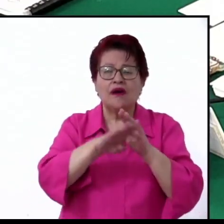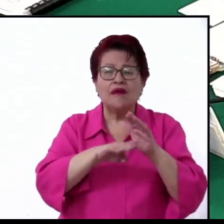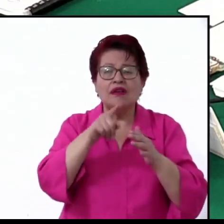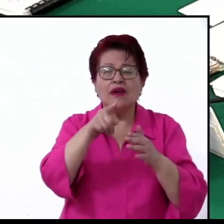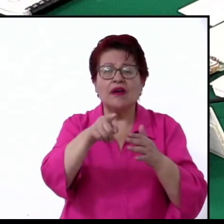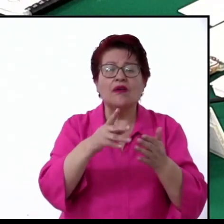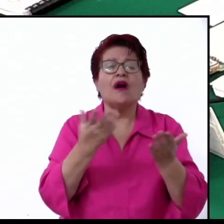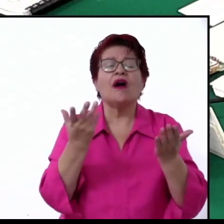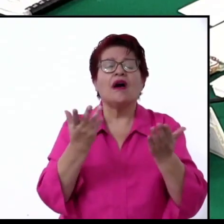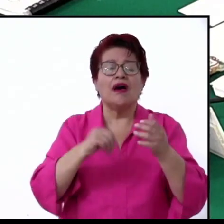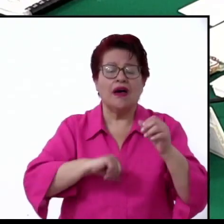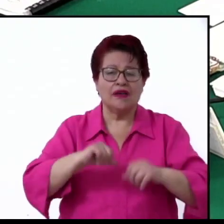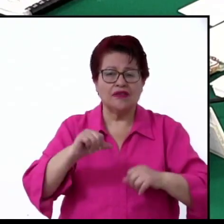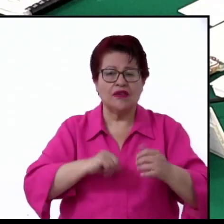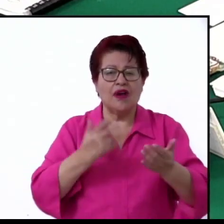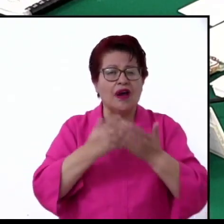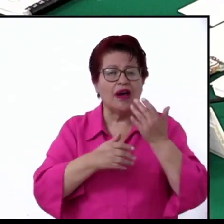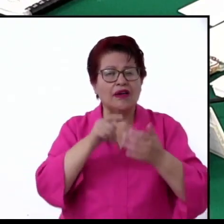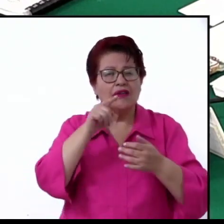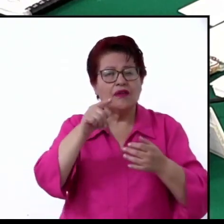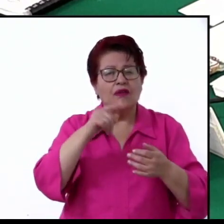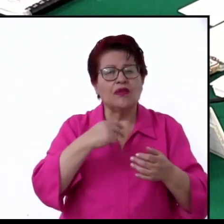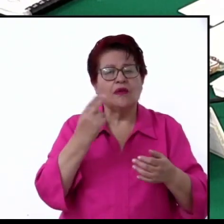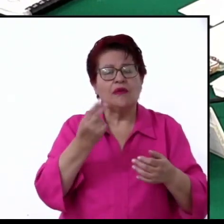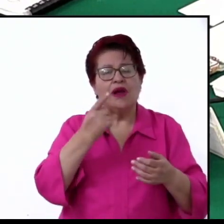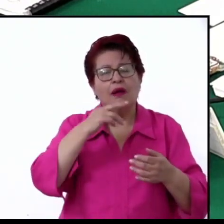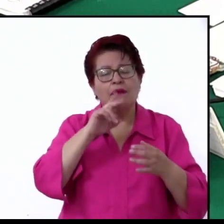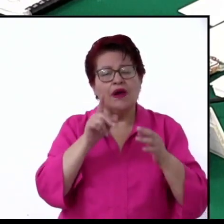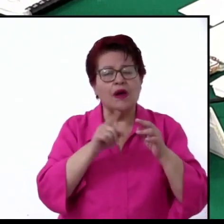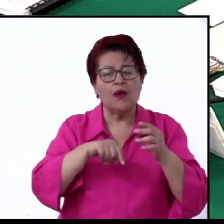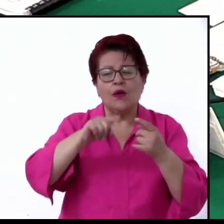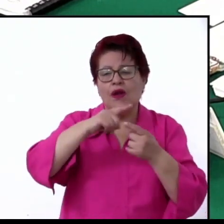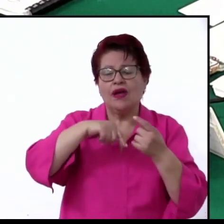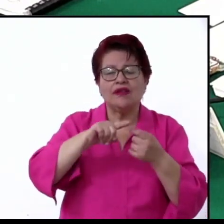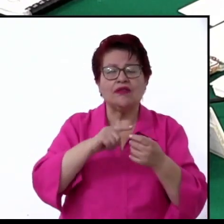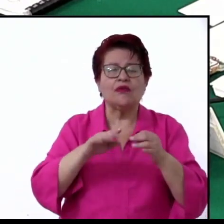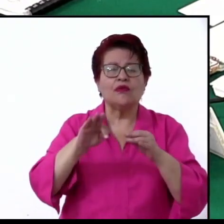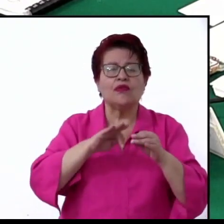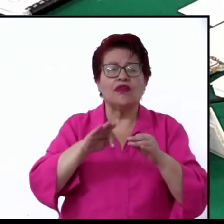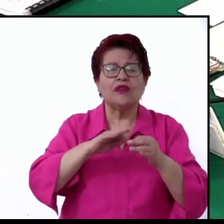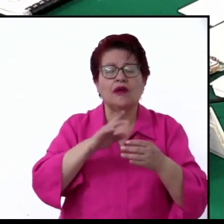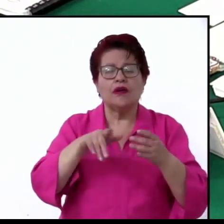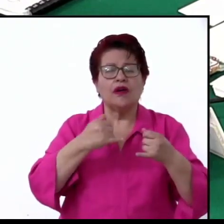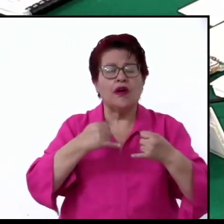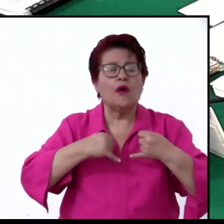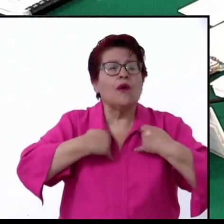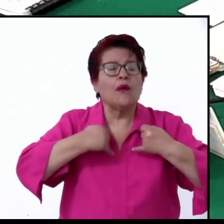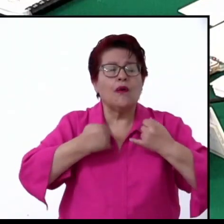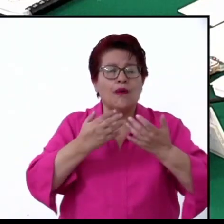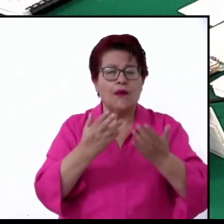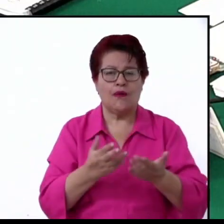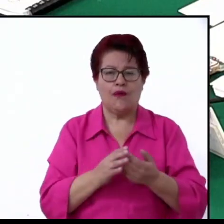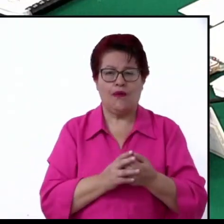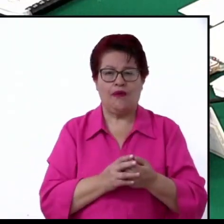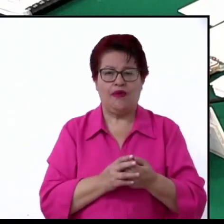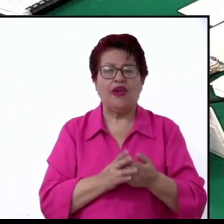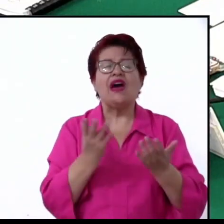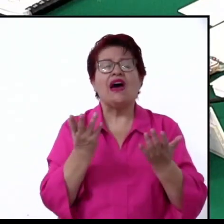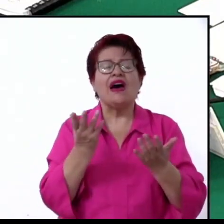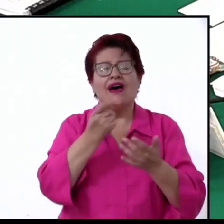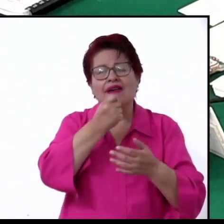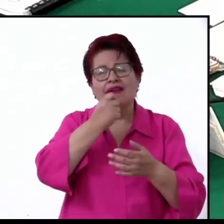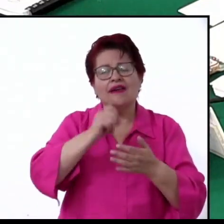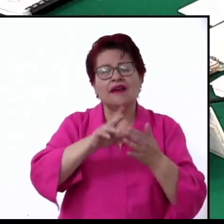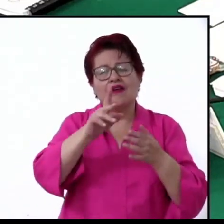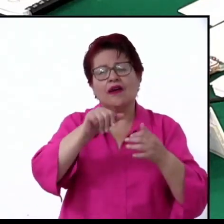¿qué acciones se está llevando a cabo para mejorar las condiciones laborales de los jóvenes y qué está haciendo la Secretaría